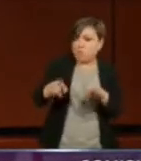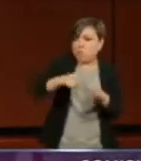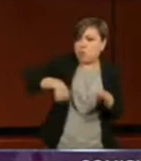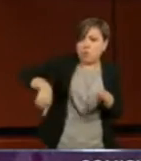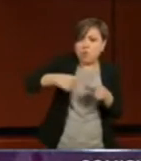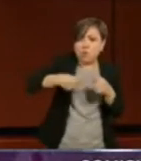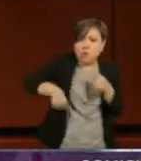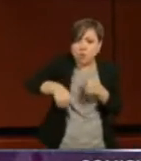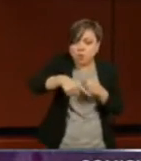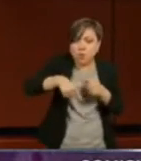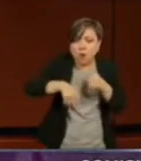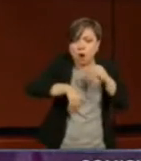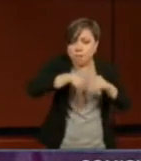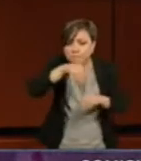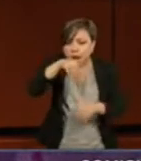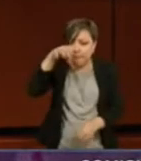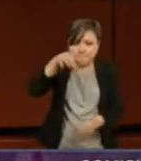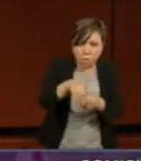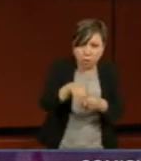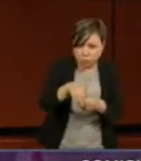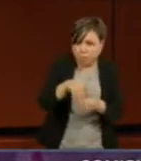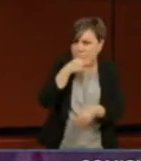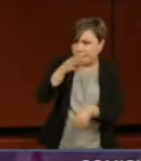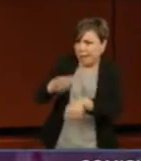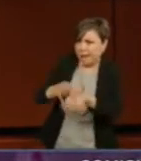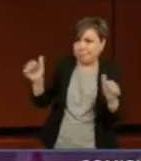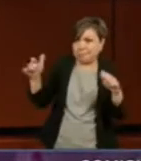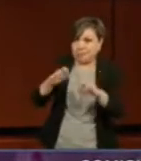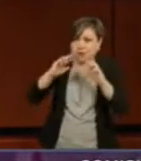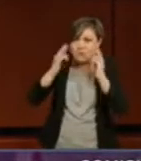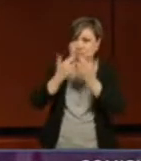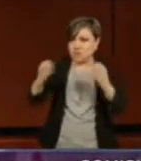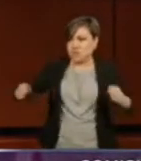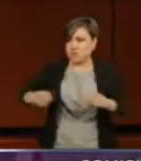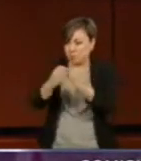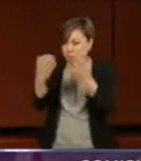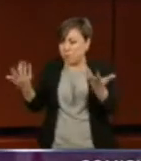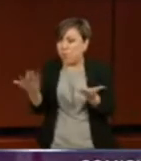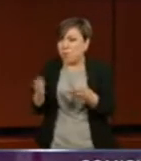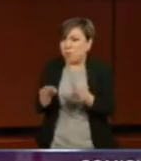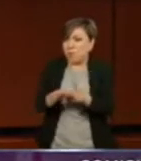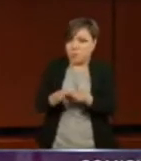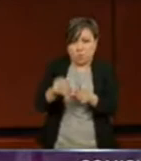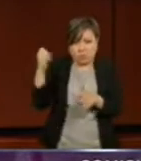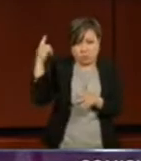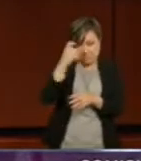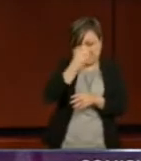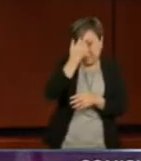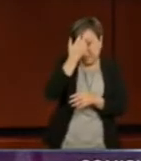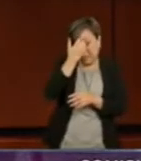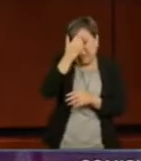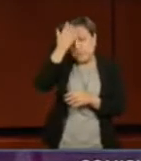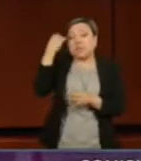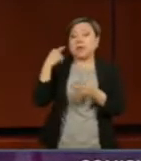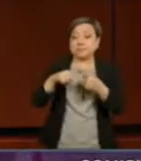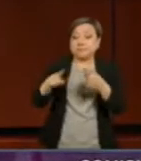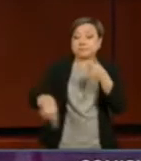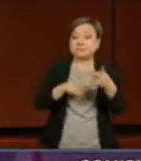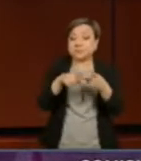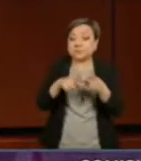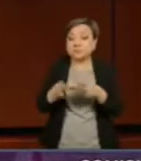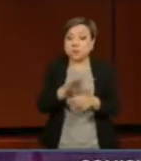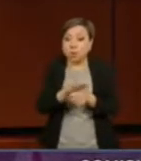ocioso convocar por este tema a un periodo extraordinario de sesiones. El segundo elemento lo constituye el hecho de que el